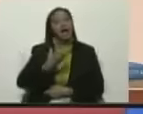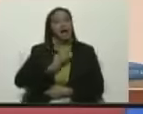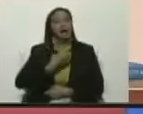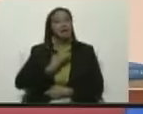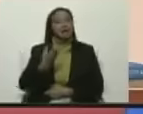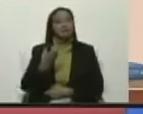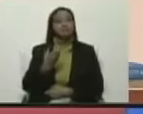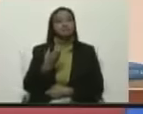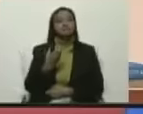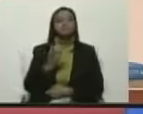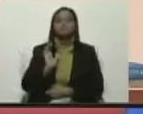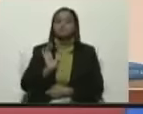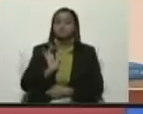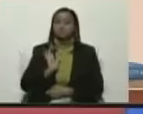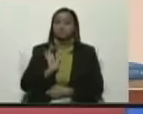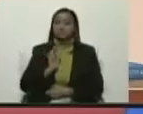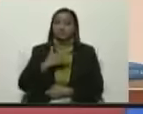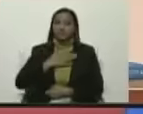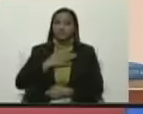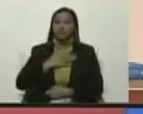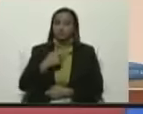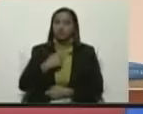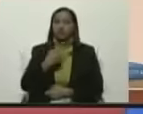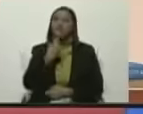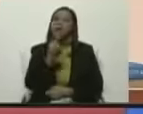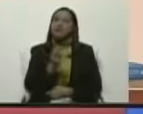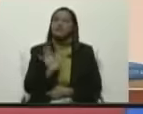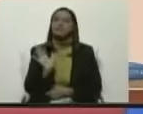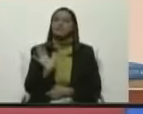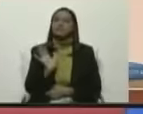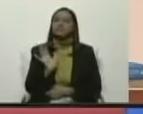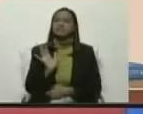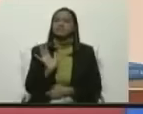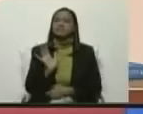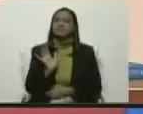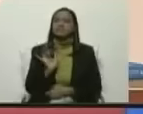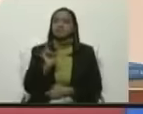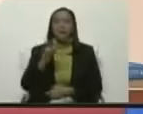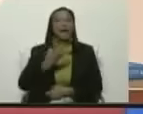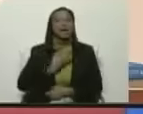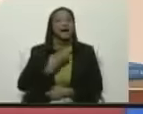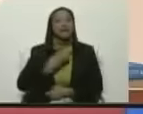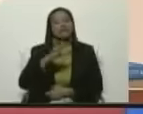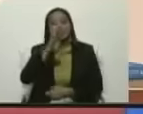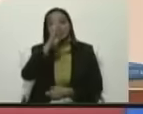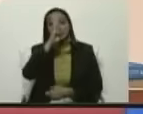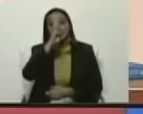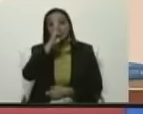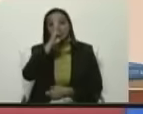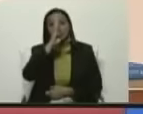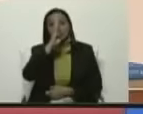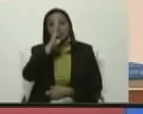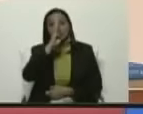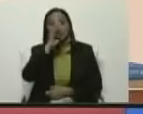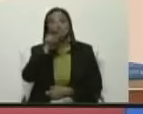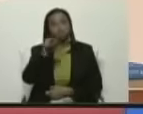¿Amenazado? Jorge no lo dijo, pero yo sí lo voy a decir, por un alcalde de Barinas, de Voluntad